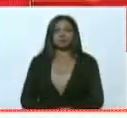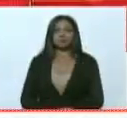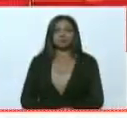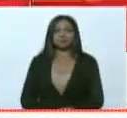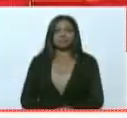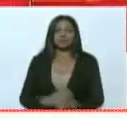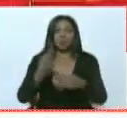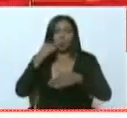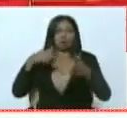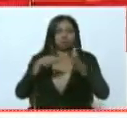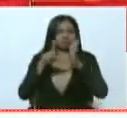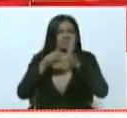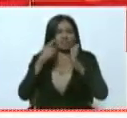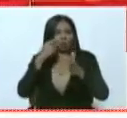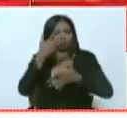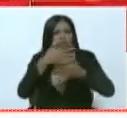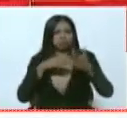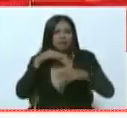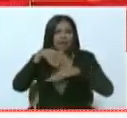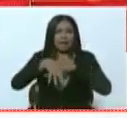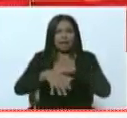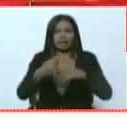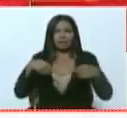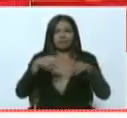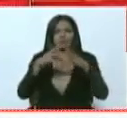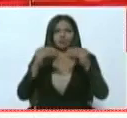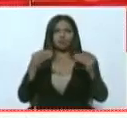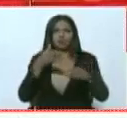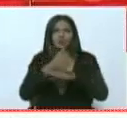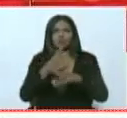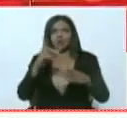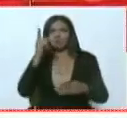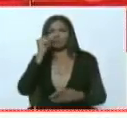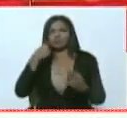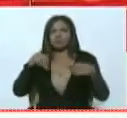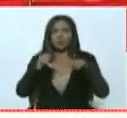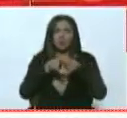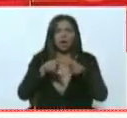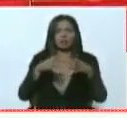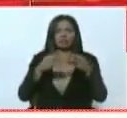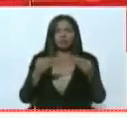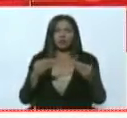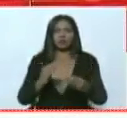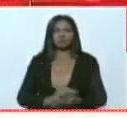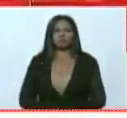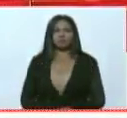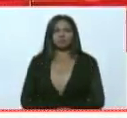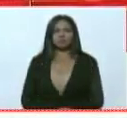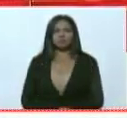Liceo José Ábalos allá. Aquel muchacho Eduardo Piñate.